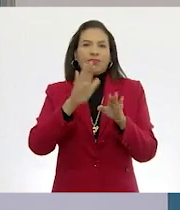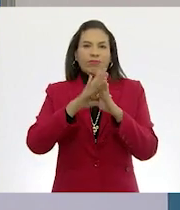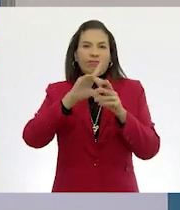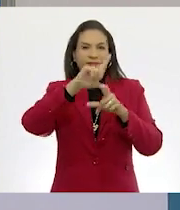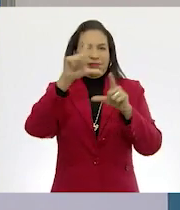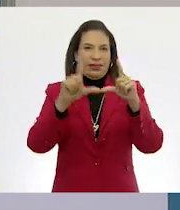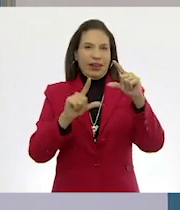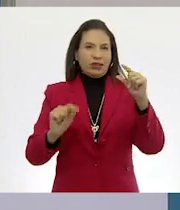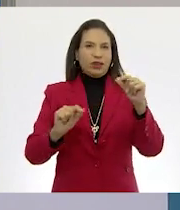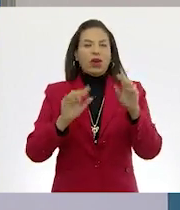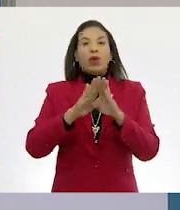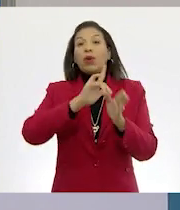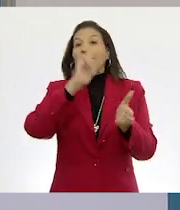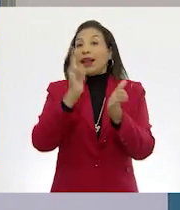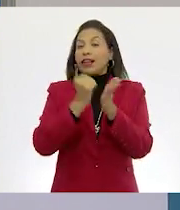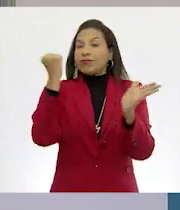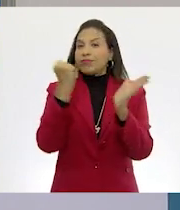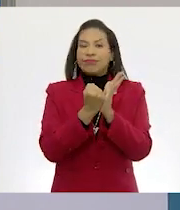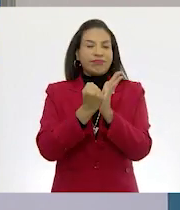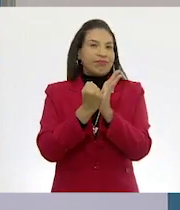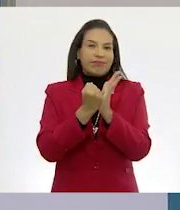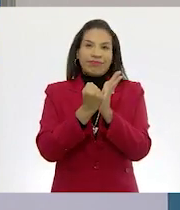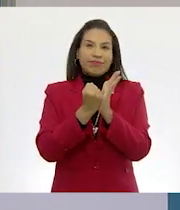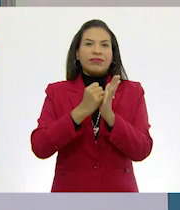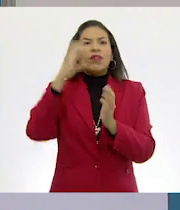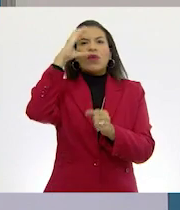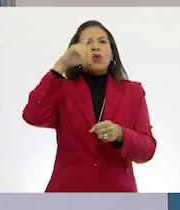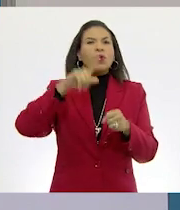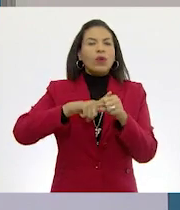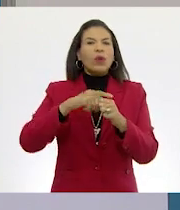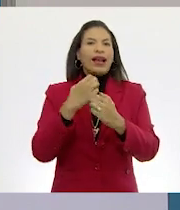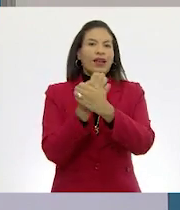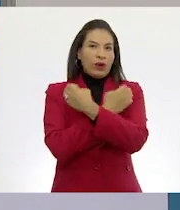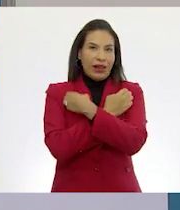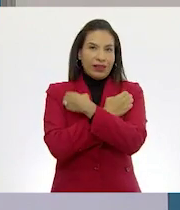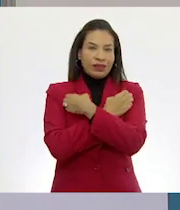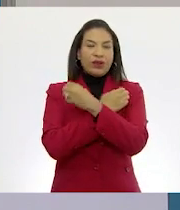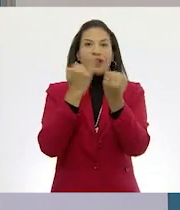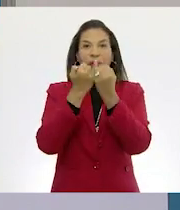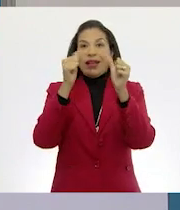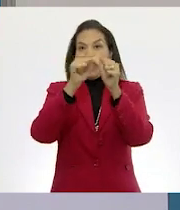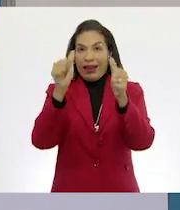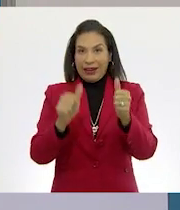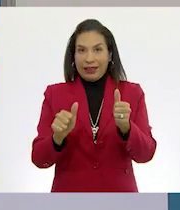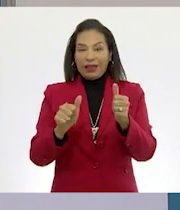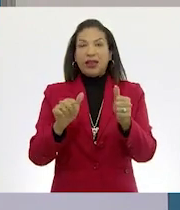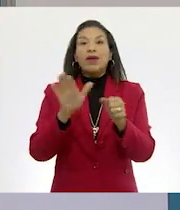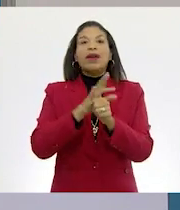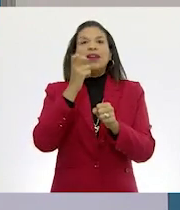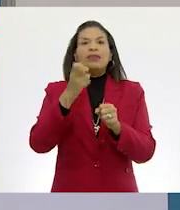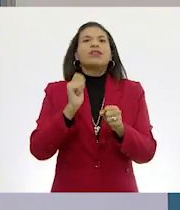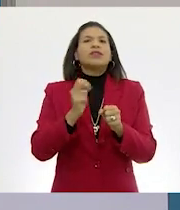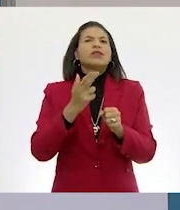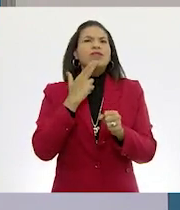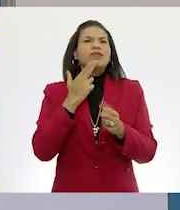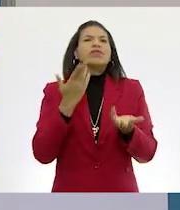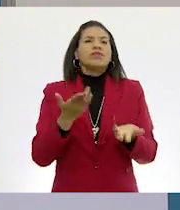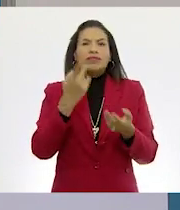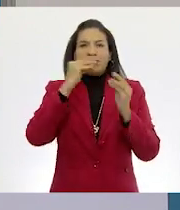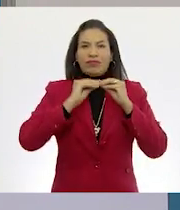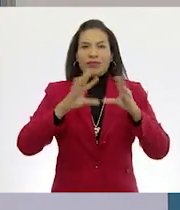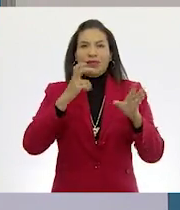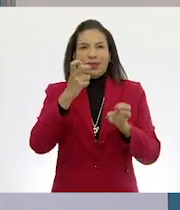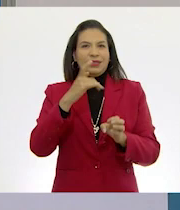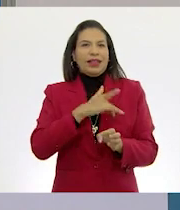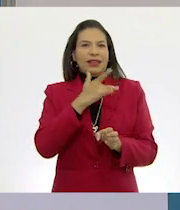través de las leyes que se aprobaban, sino por medio de la cultura, de la educación y del arte. Con ello, lo que se buscaba era difundir